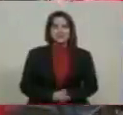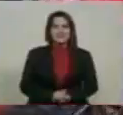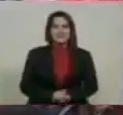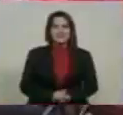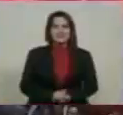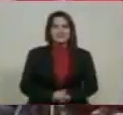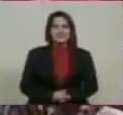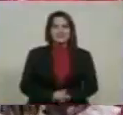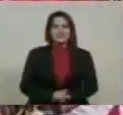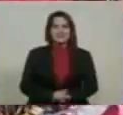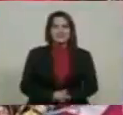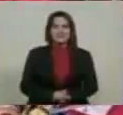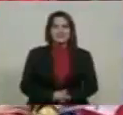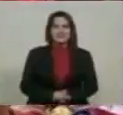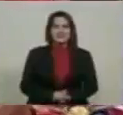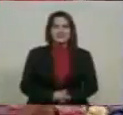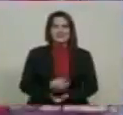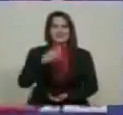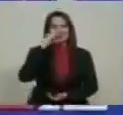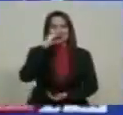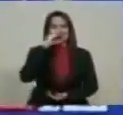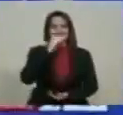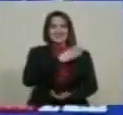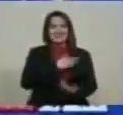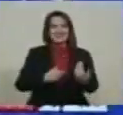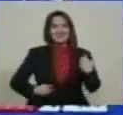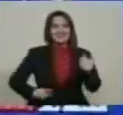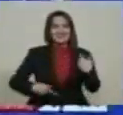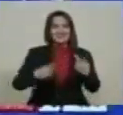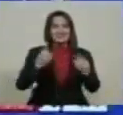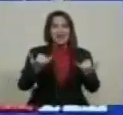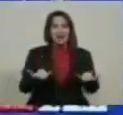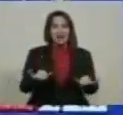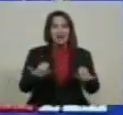Héctor Rodríguez, pasa de la juventud a la formación.